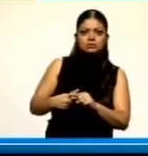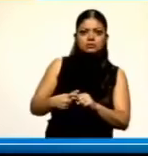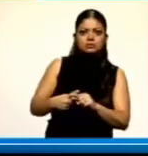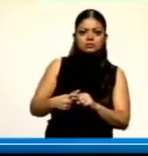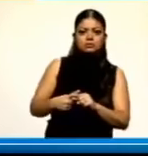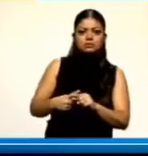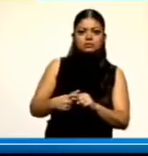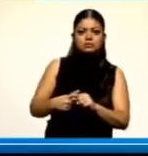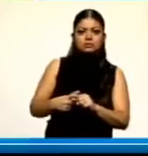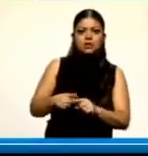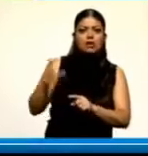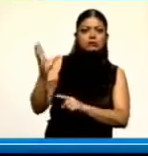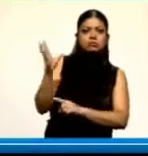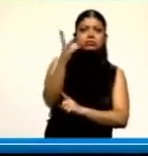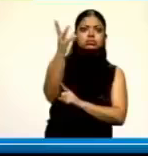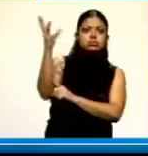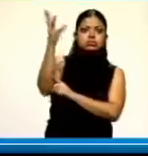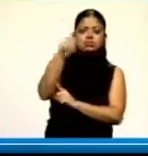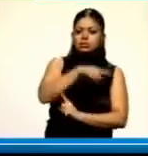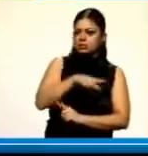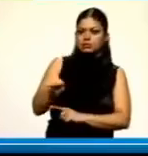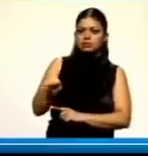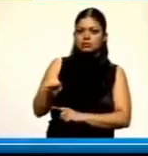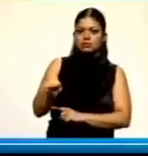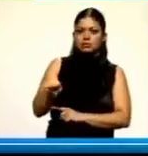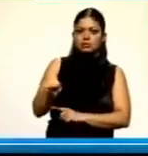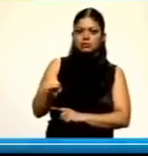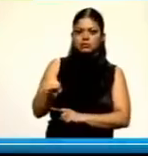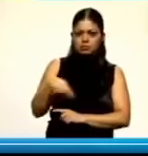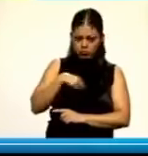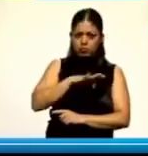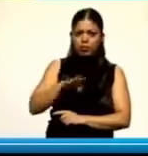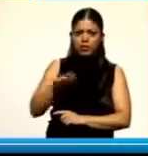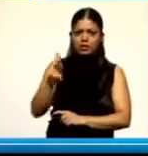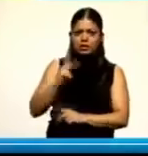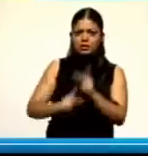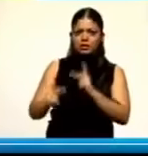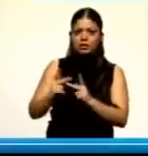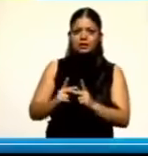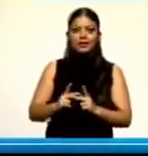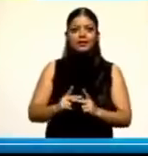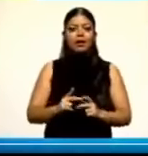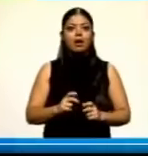¡Es Fossi volando su cometa! ¡Lo puedo intentar!